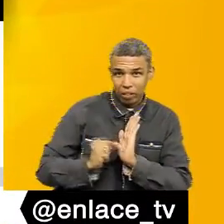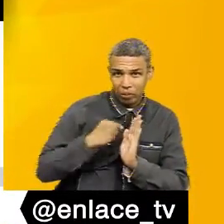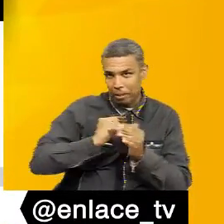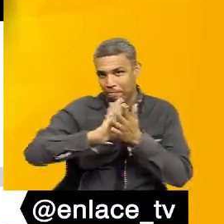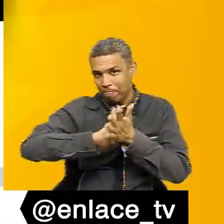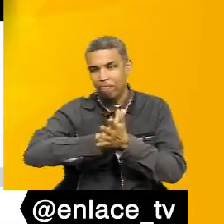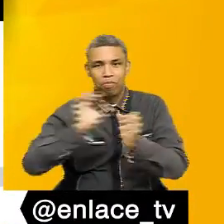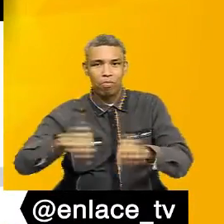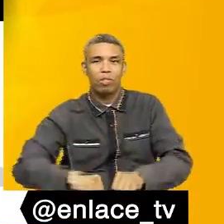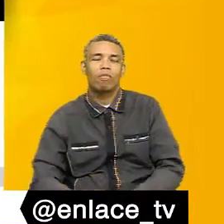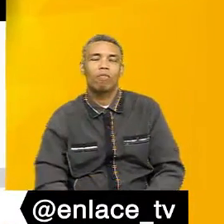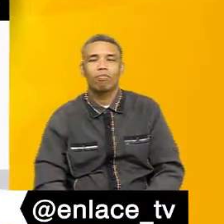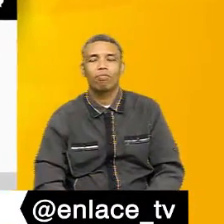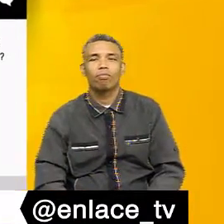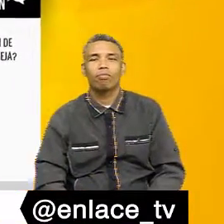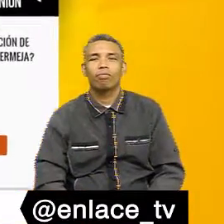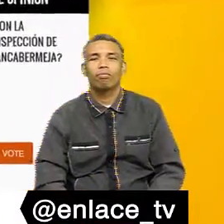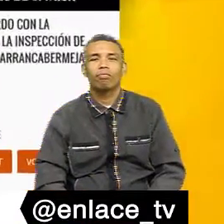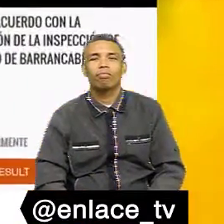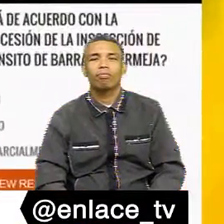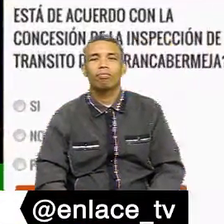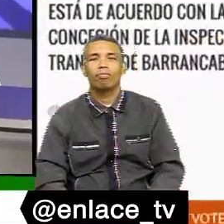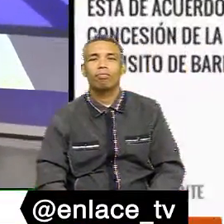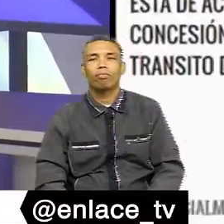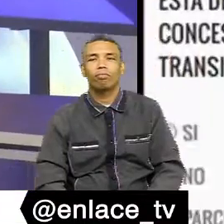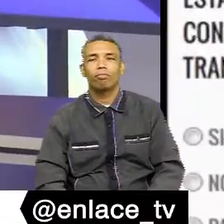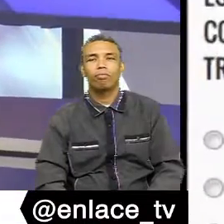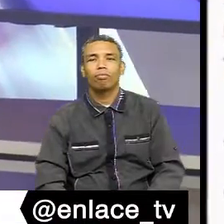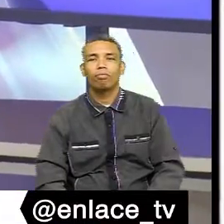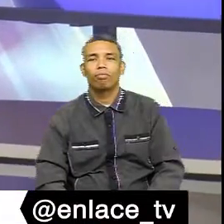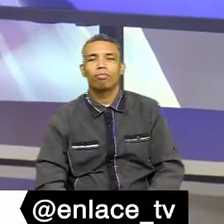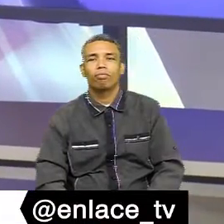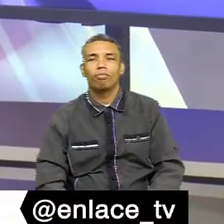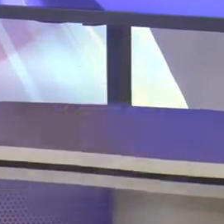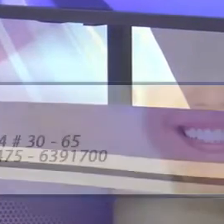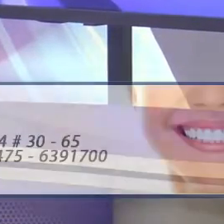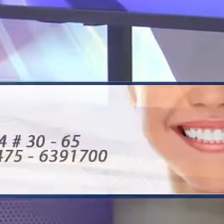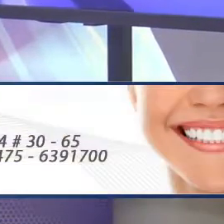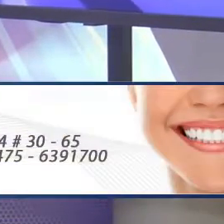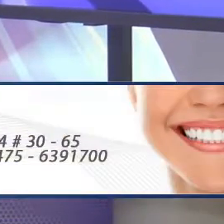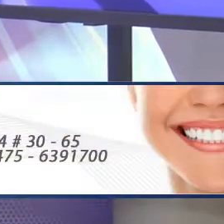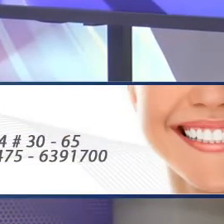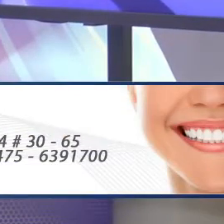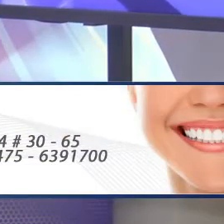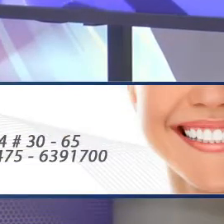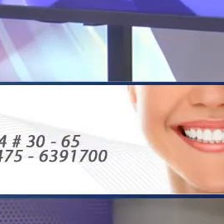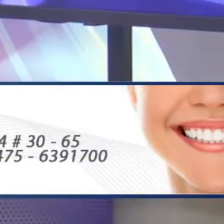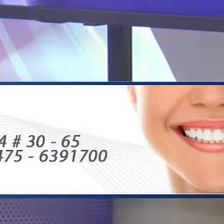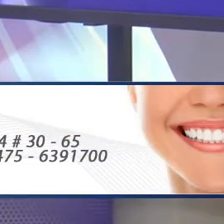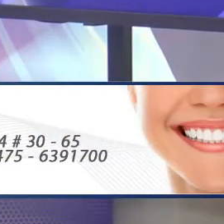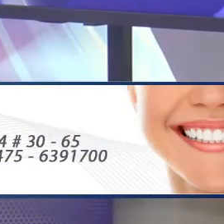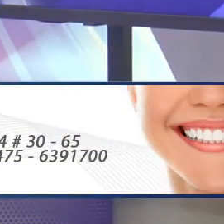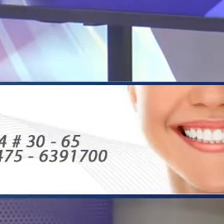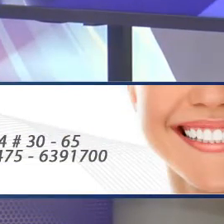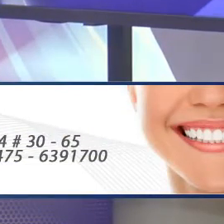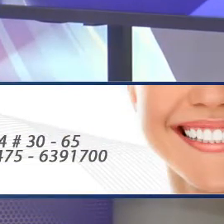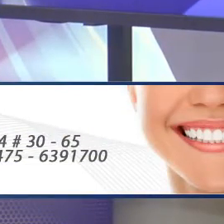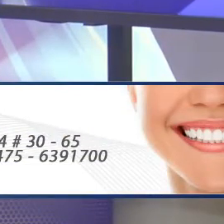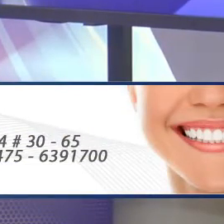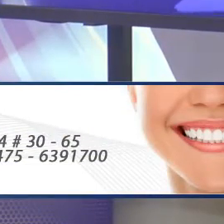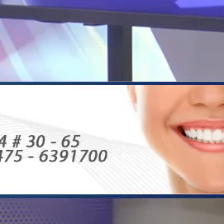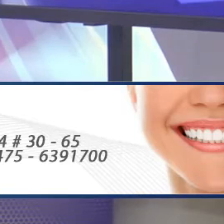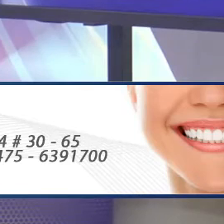página www.enlacetelevisión.com. Visítenos. Y en el mes de la salud oral, adquiere la tarjeta Chrome y